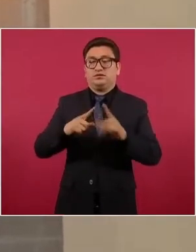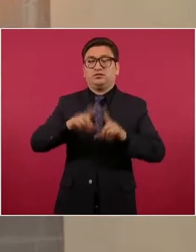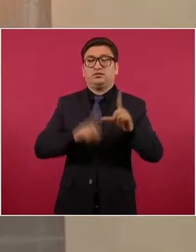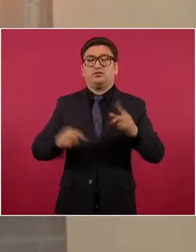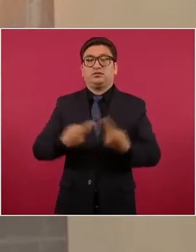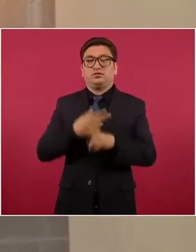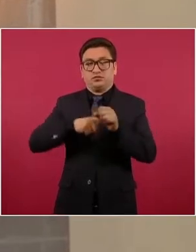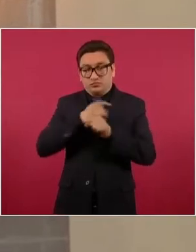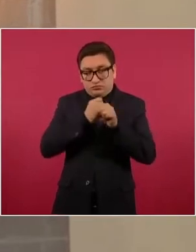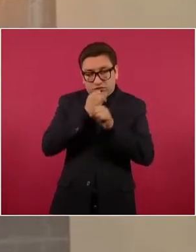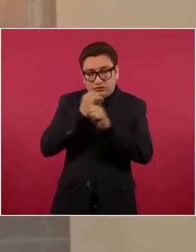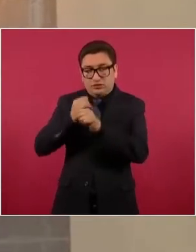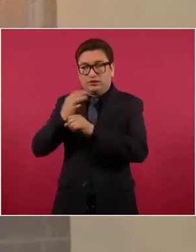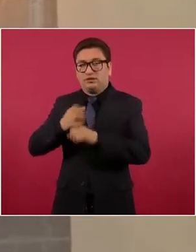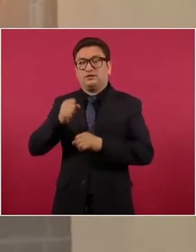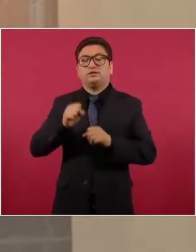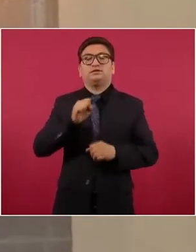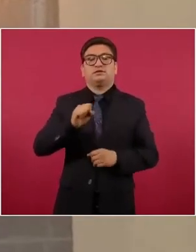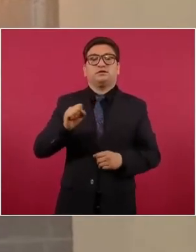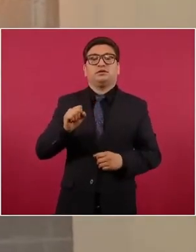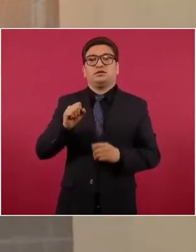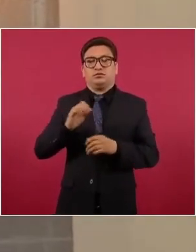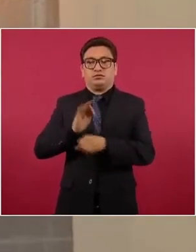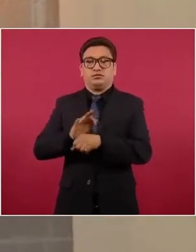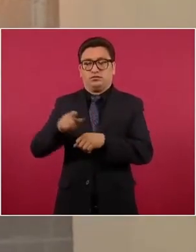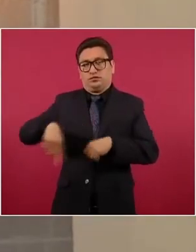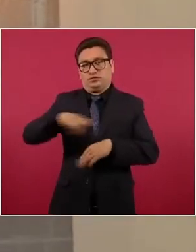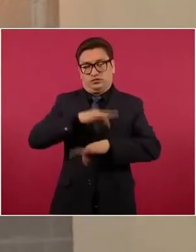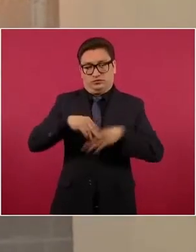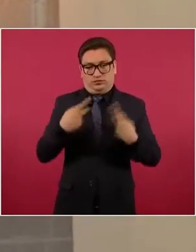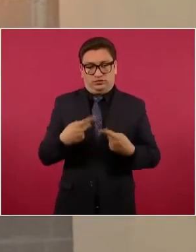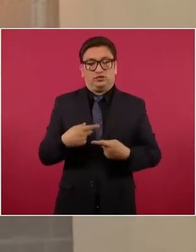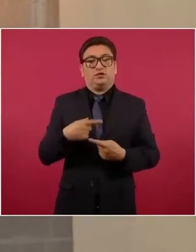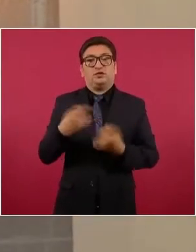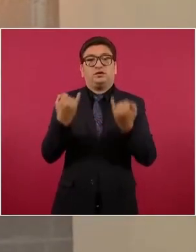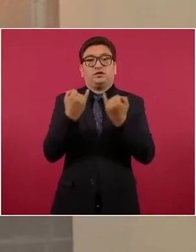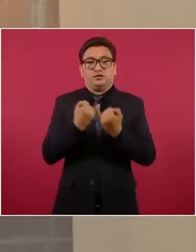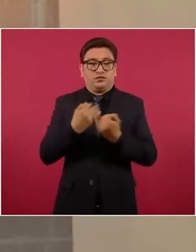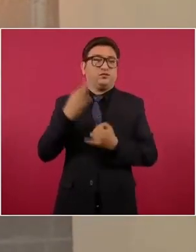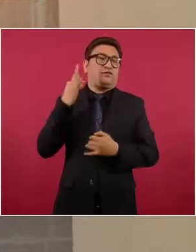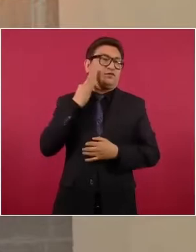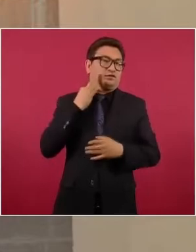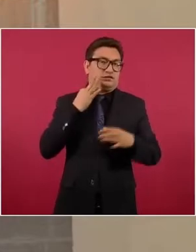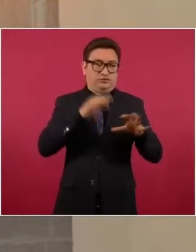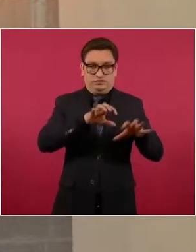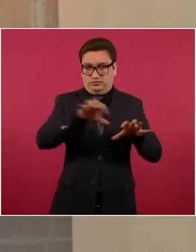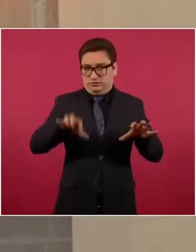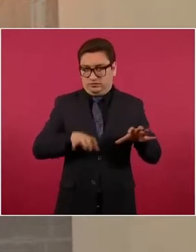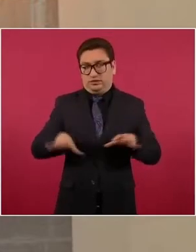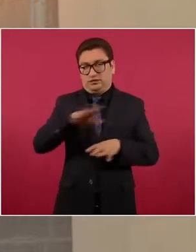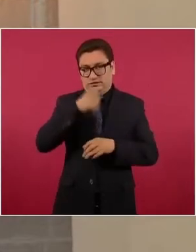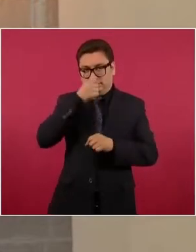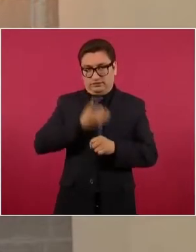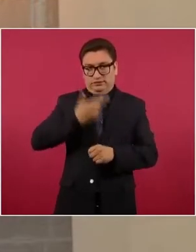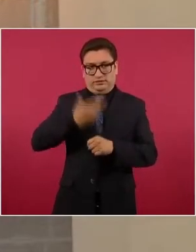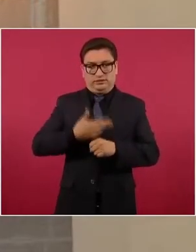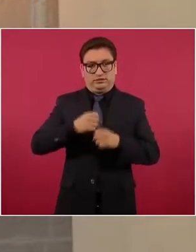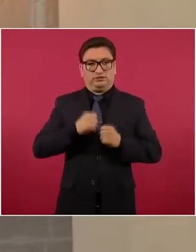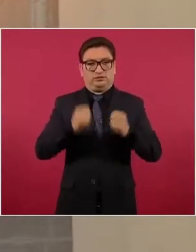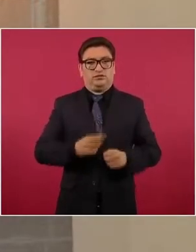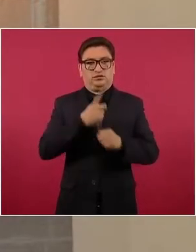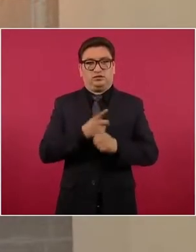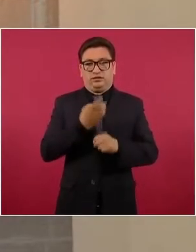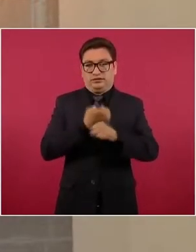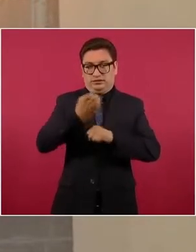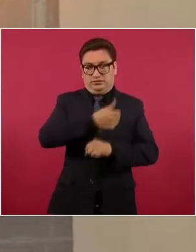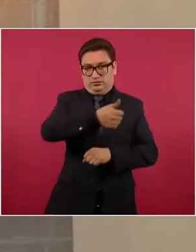Inteligencia y la Secretaría de Seguridad y Protección Ciudadana, así como las fiscalías locales, las Secretarías de Seguridad de los Estados